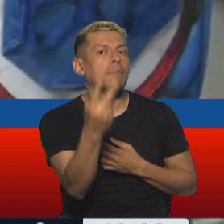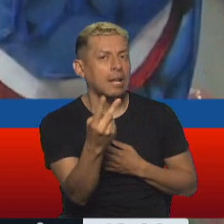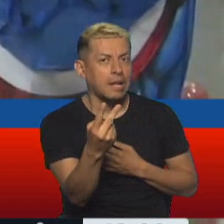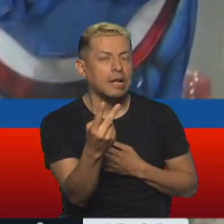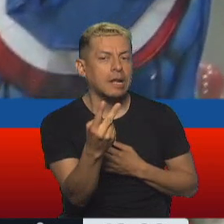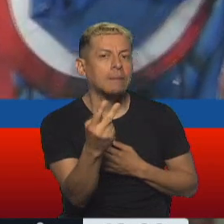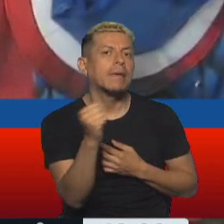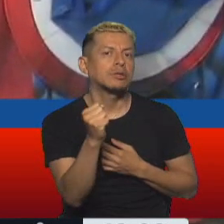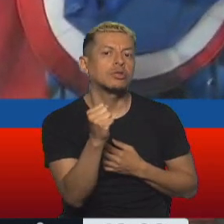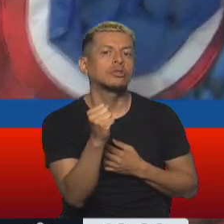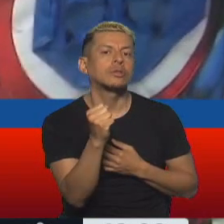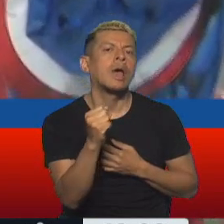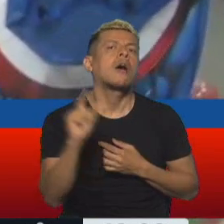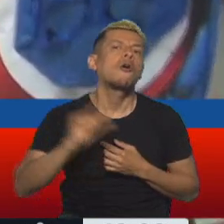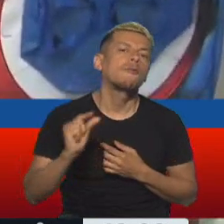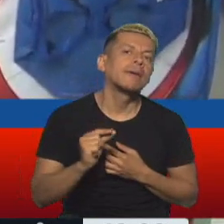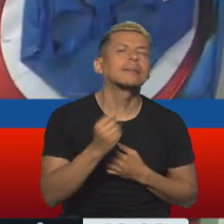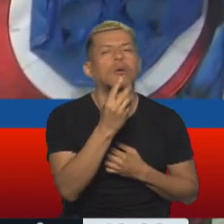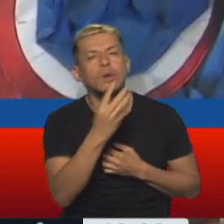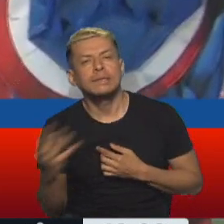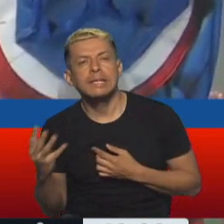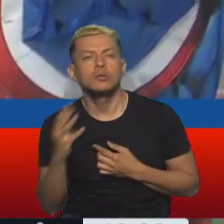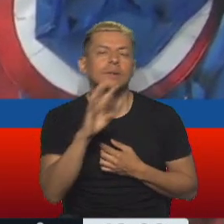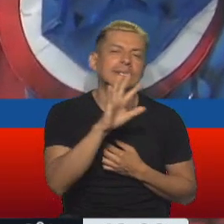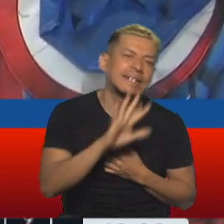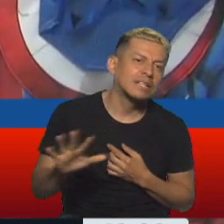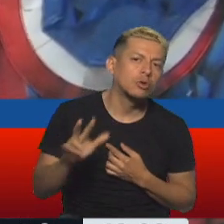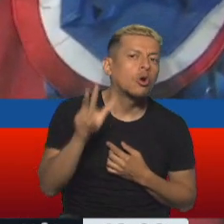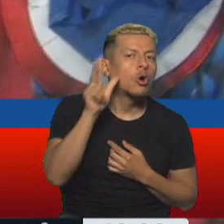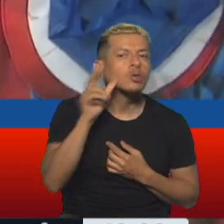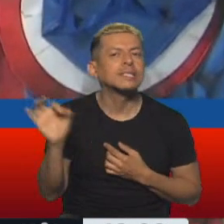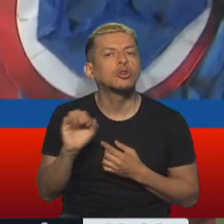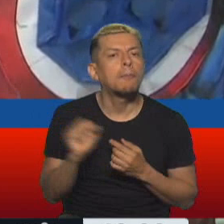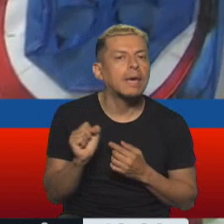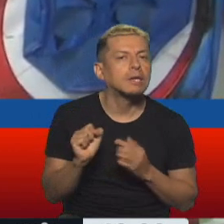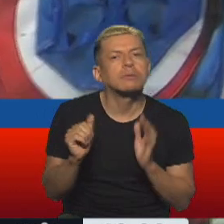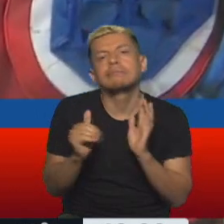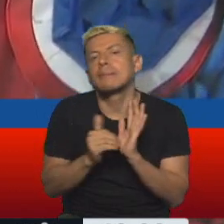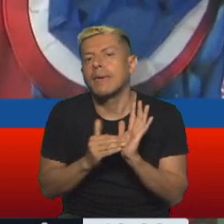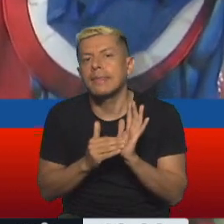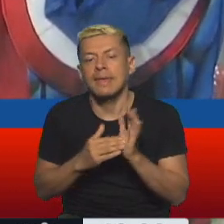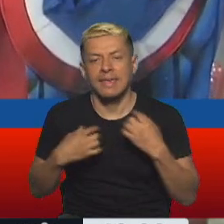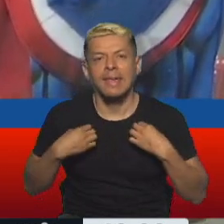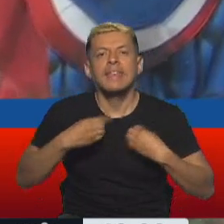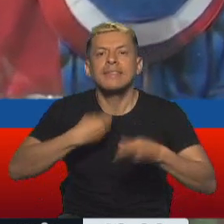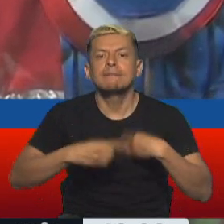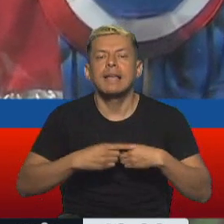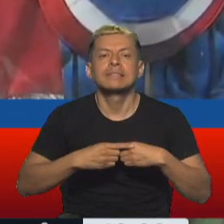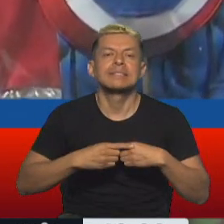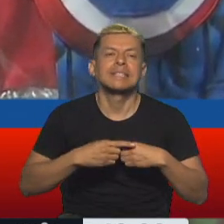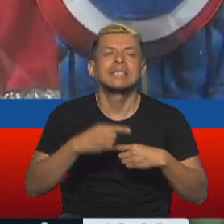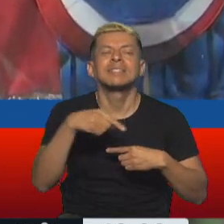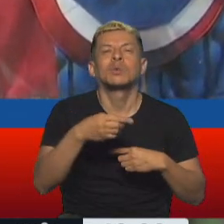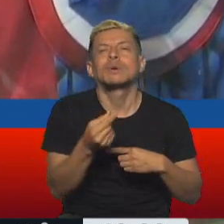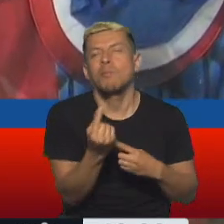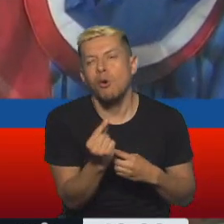estos, y tenés ofertas siempre de 400, 500, 800 pesos, que a veces son disfraces que ya no se usan demasiado, que no están